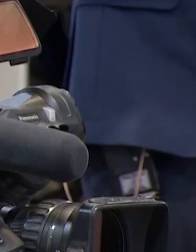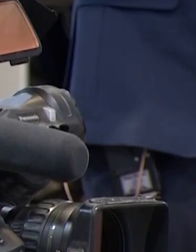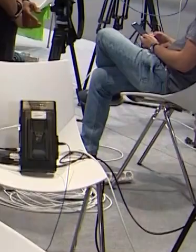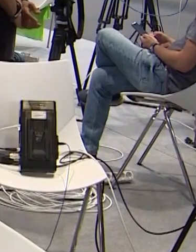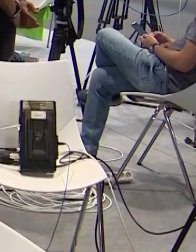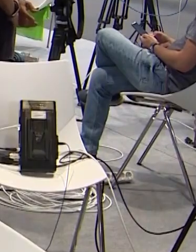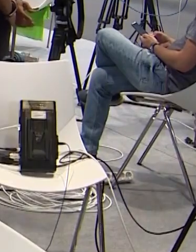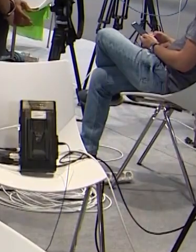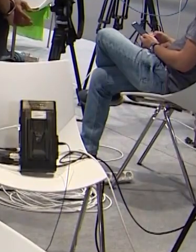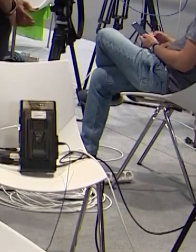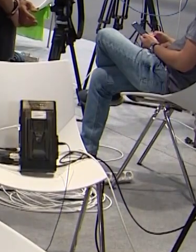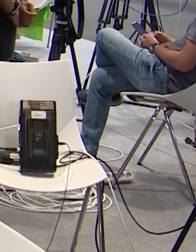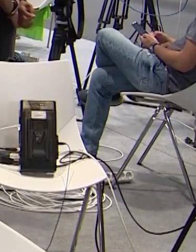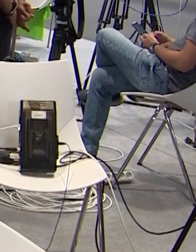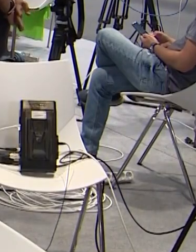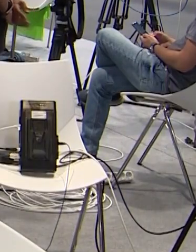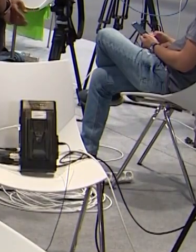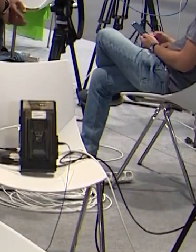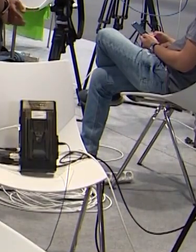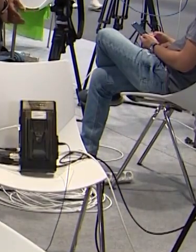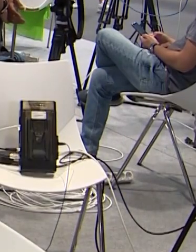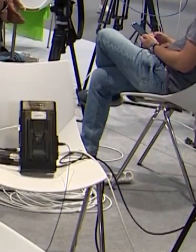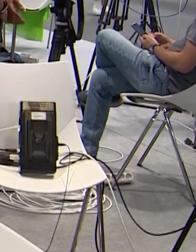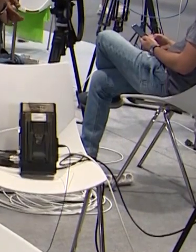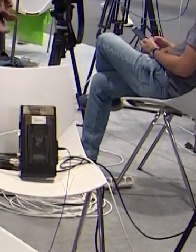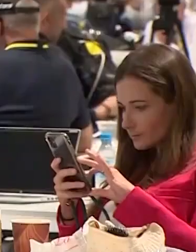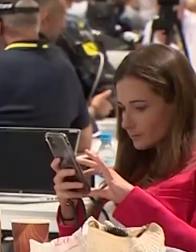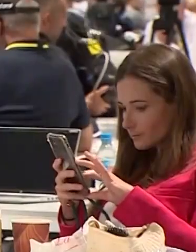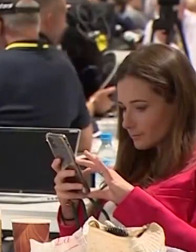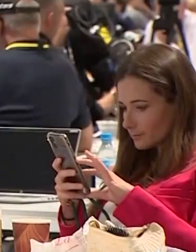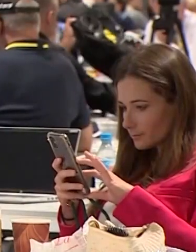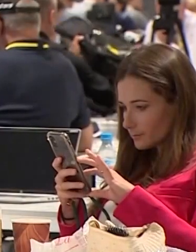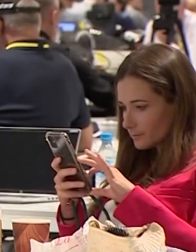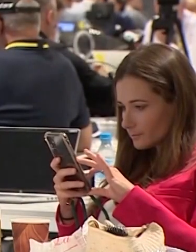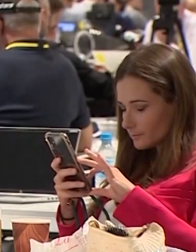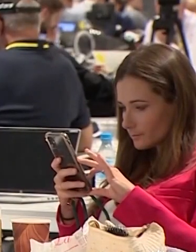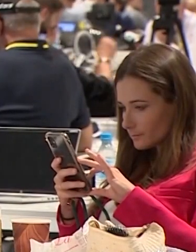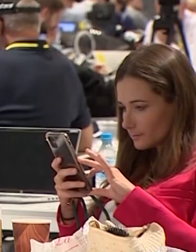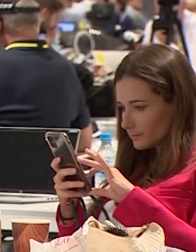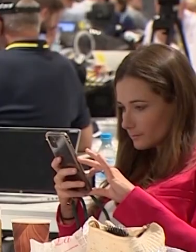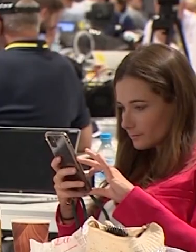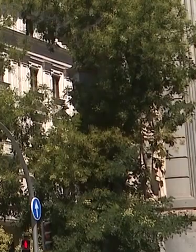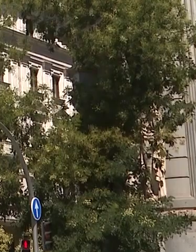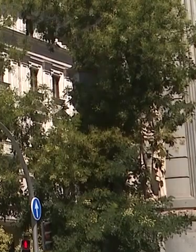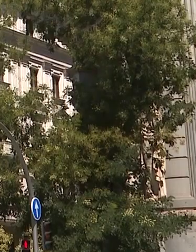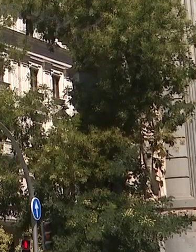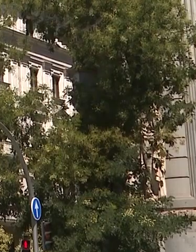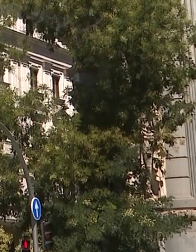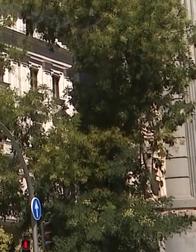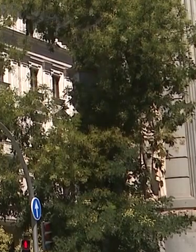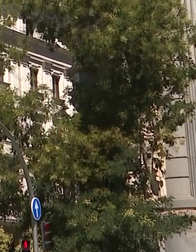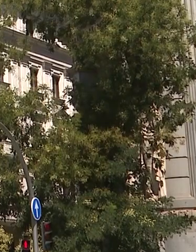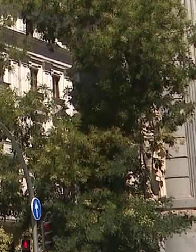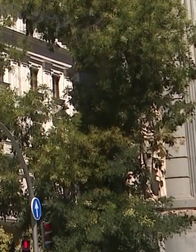las cuales están obsoletas según el ministro por otro lado la Comisión Nacional del mercado de valores y la competencia se encargará de la creación de un